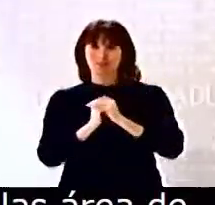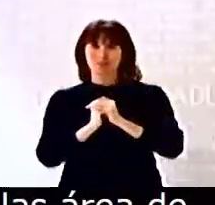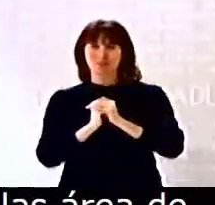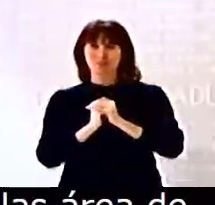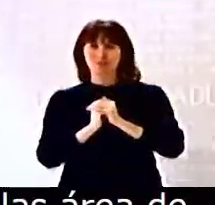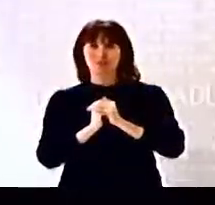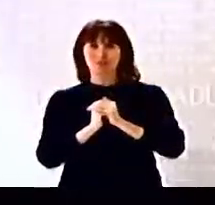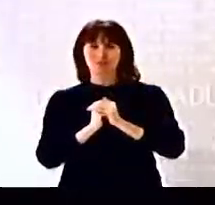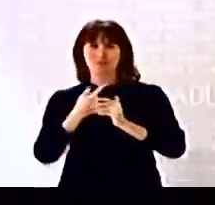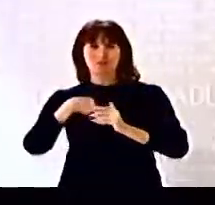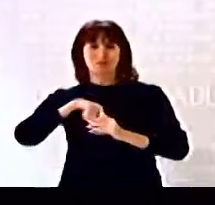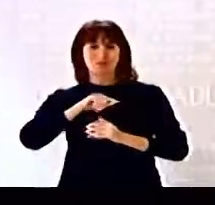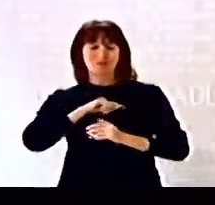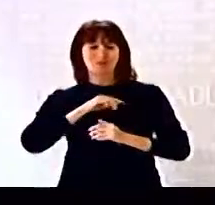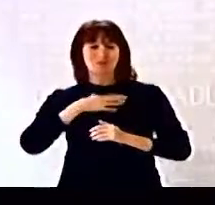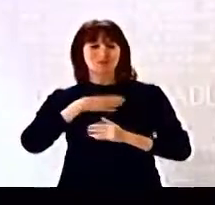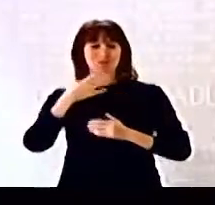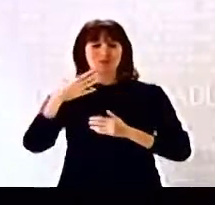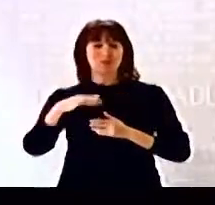¿Podemos